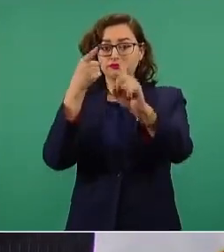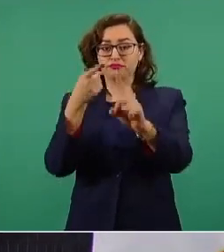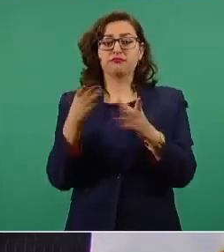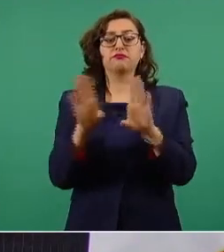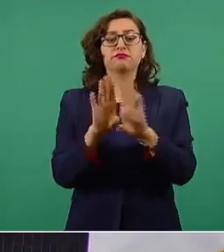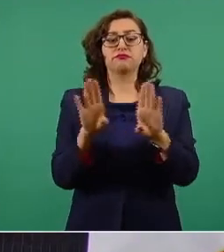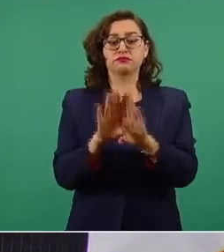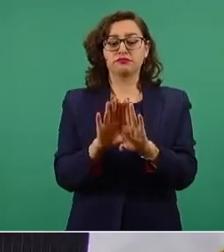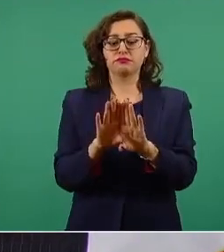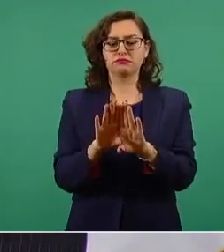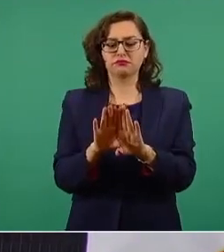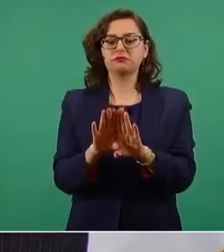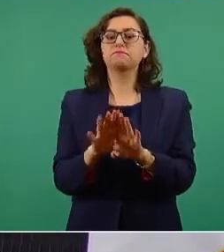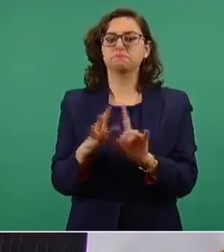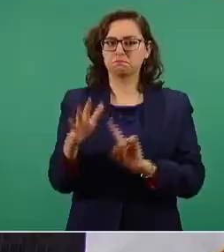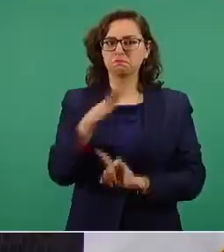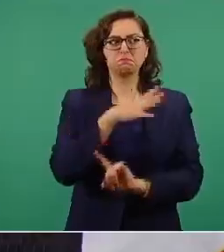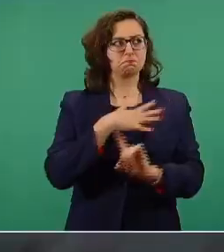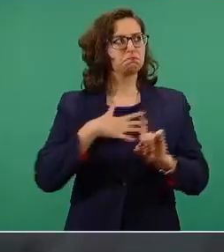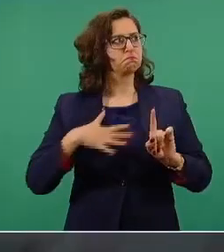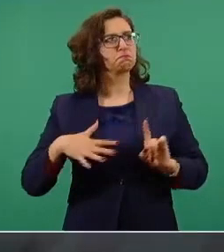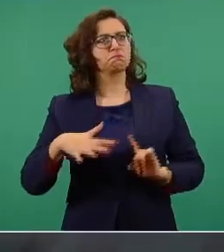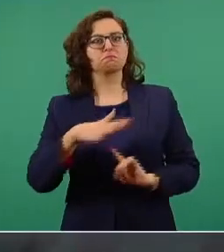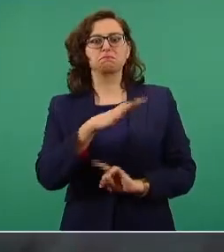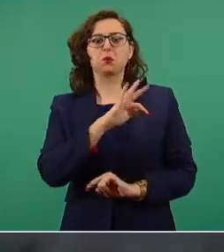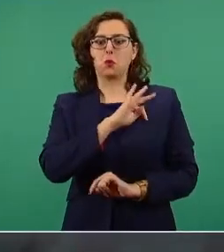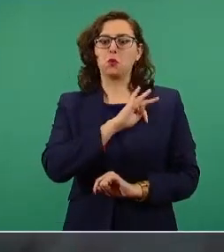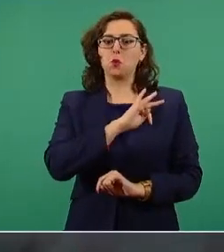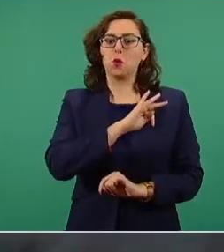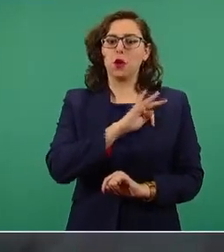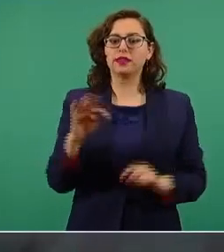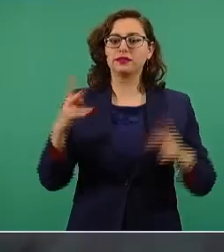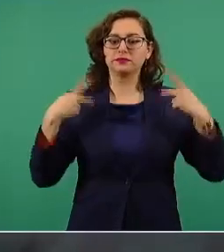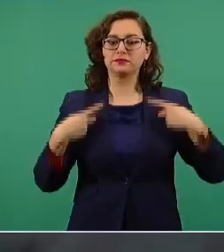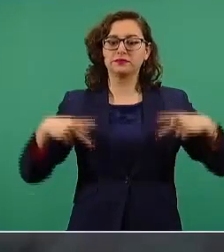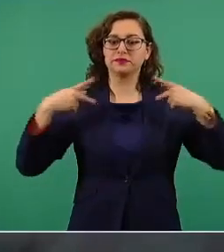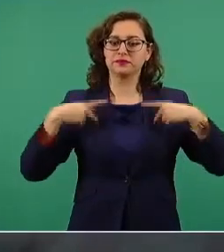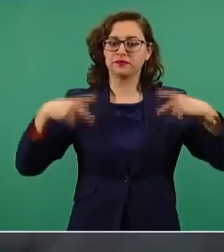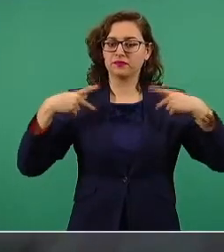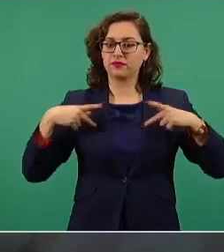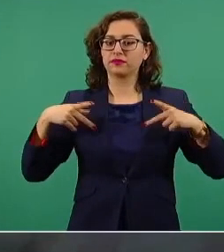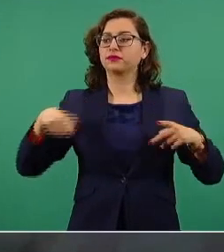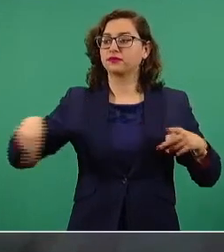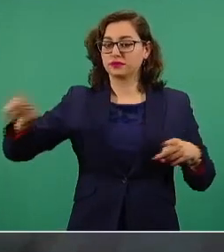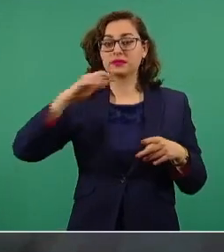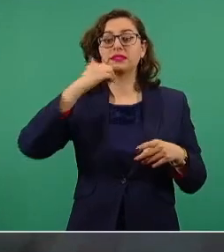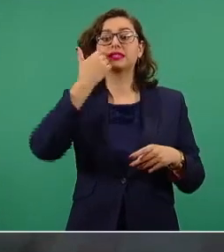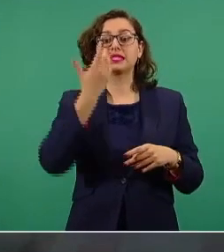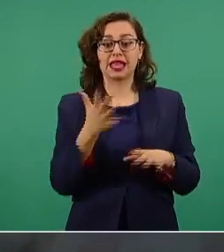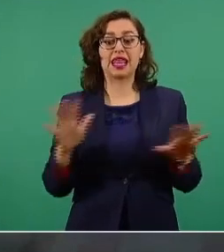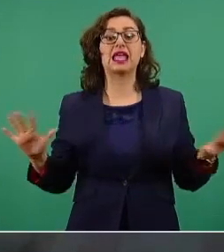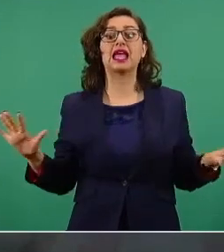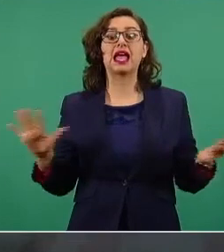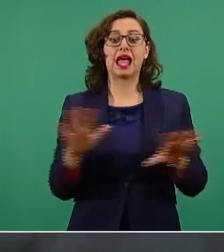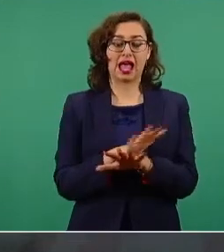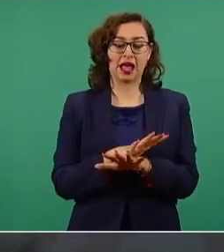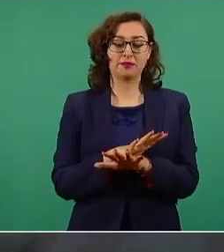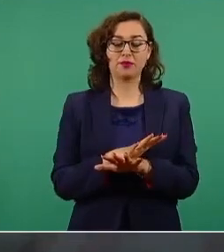condiciones inmejorables. Hay una voluntad colectiva a favor del cambio. La gente